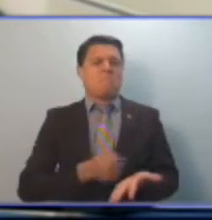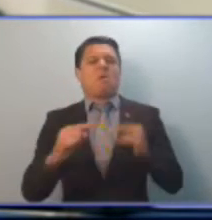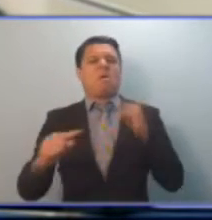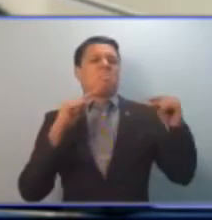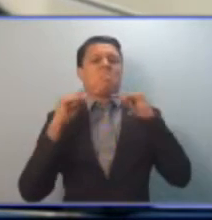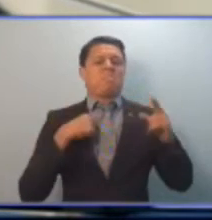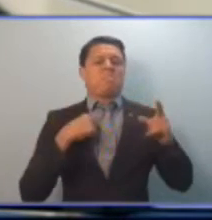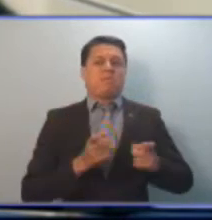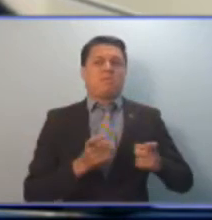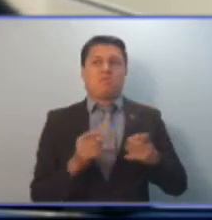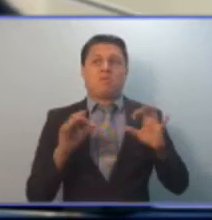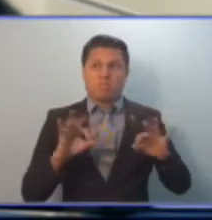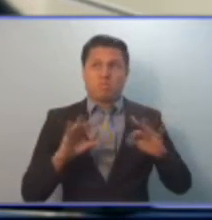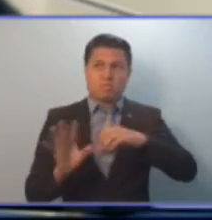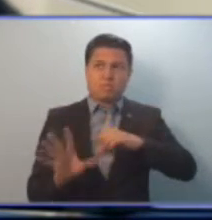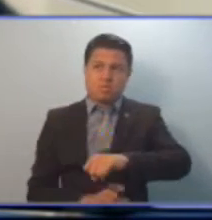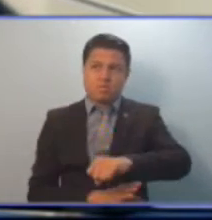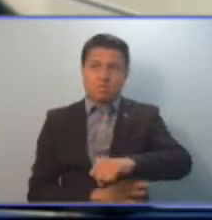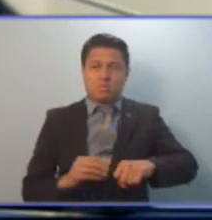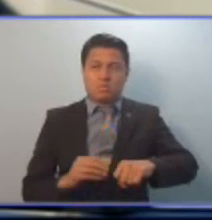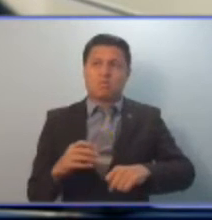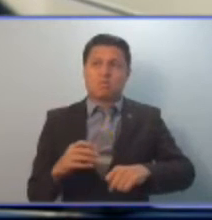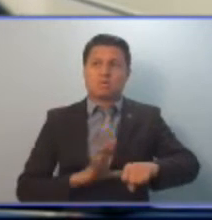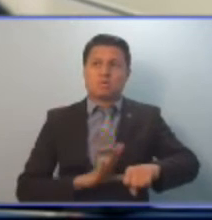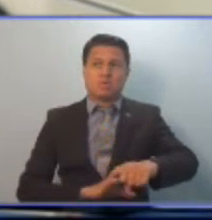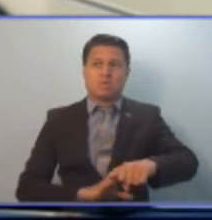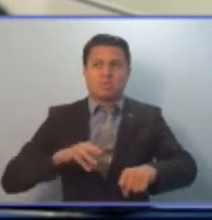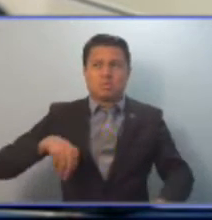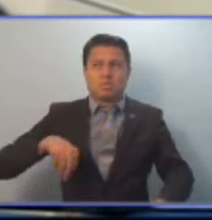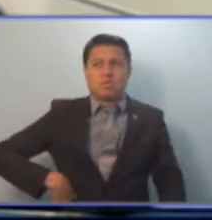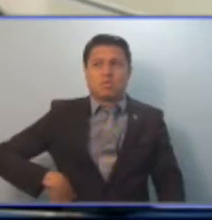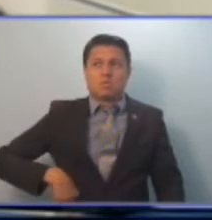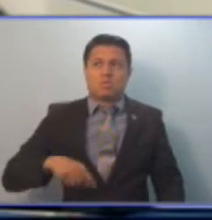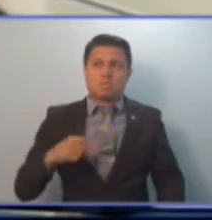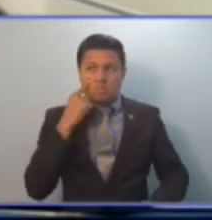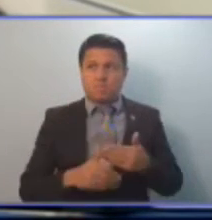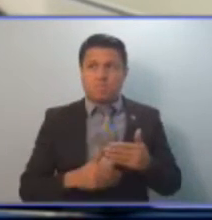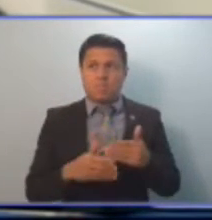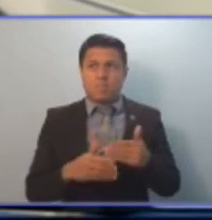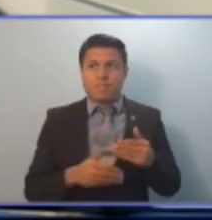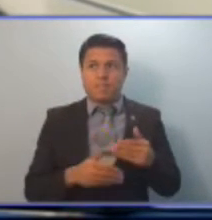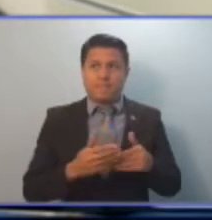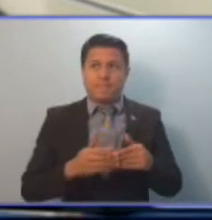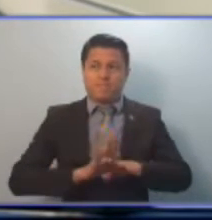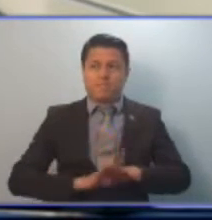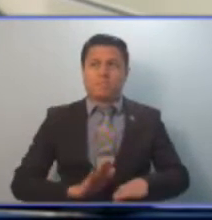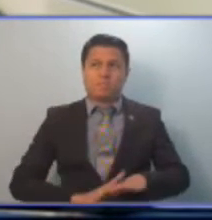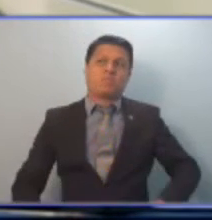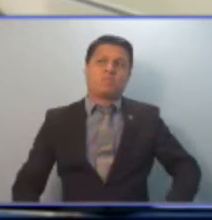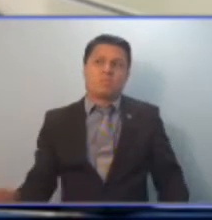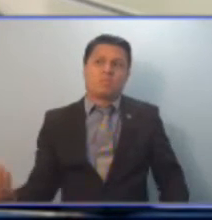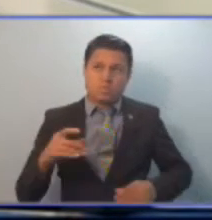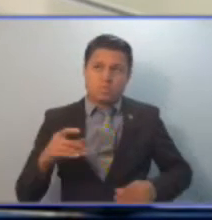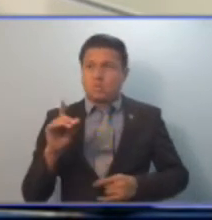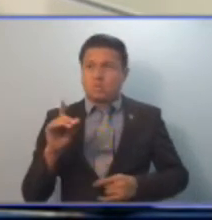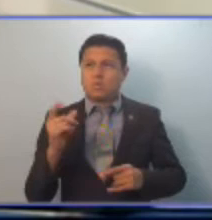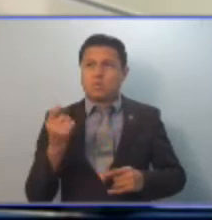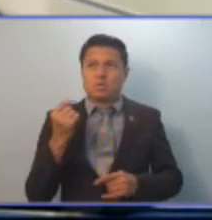corrupción, y los procesos aparentemente lentos, engorrosos y poco